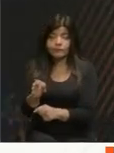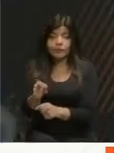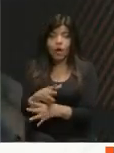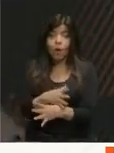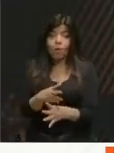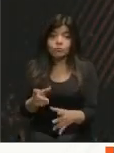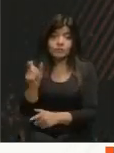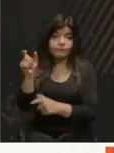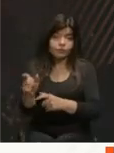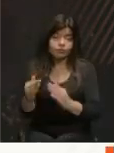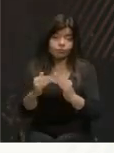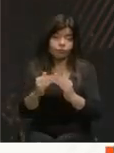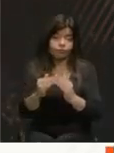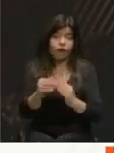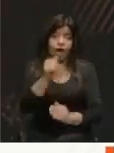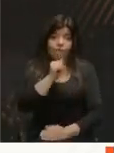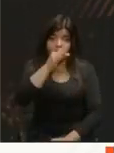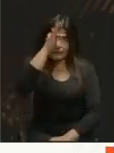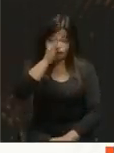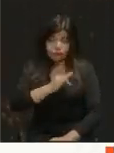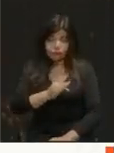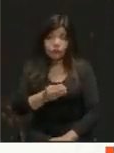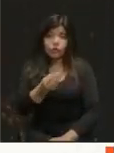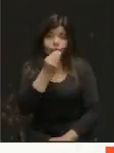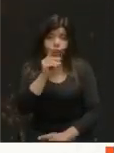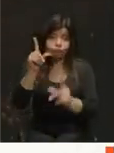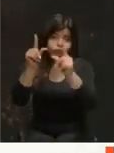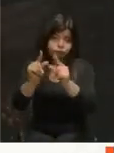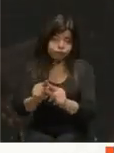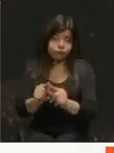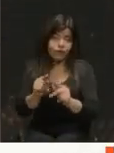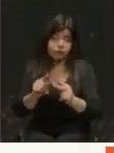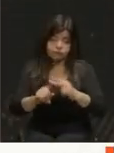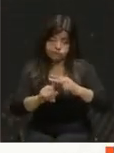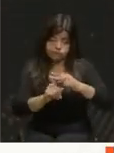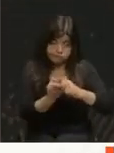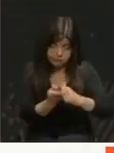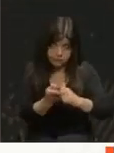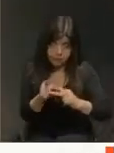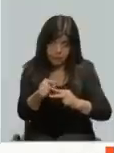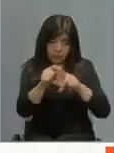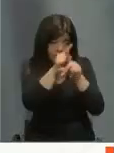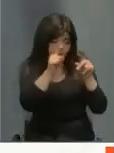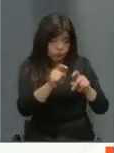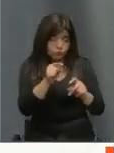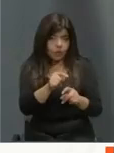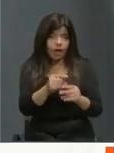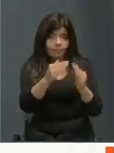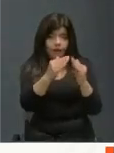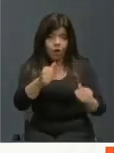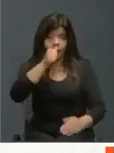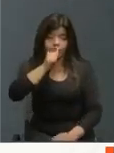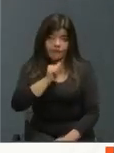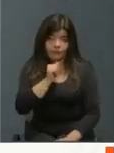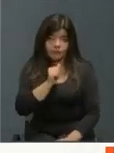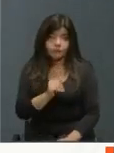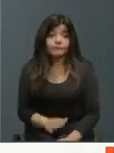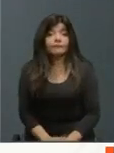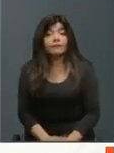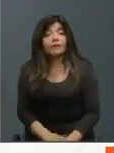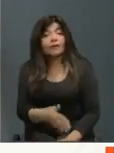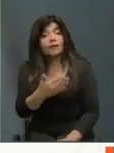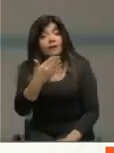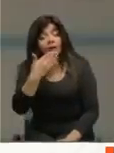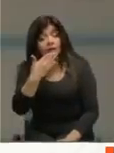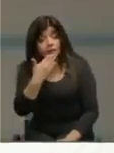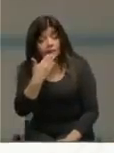falta de personal y mala alimentación son solo algunos de los principales cuestionamientos de este hogar privado. La casa también sufrió cortes de agua y luz